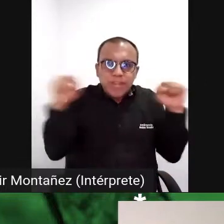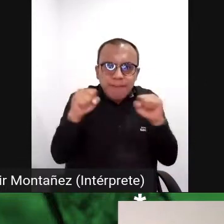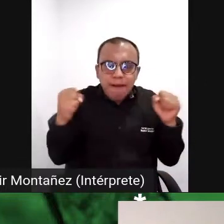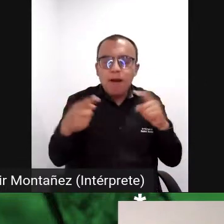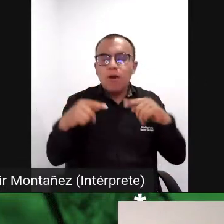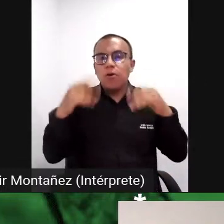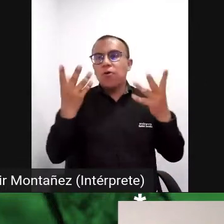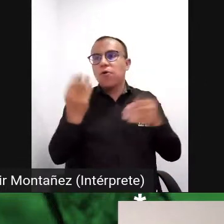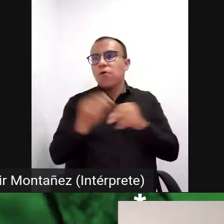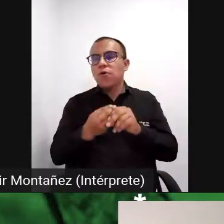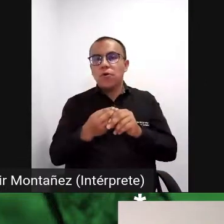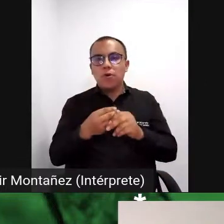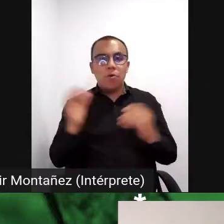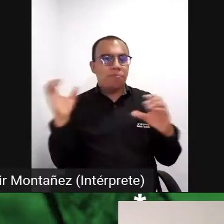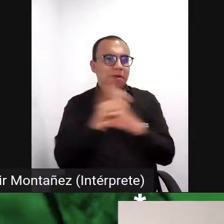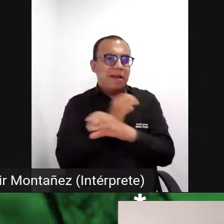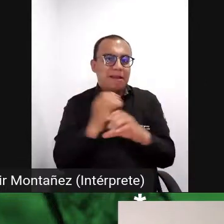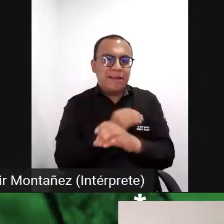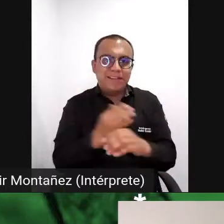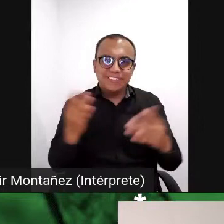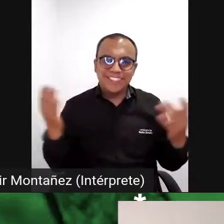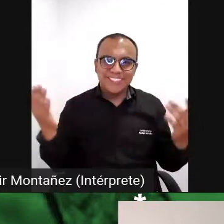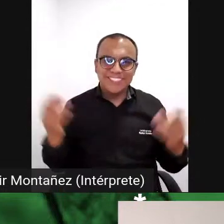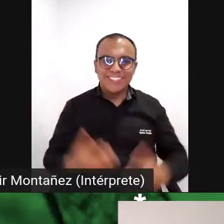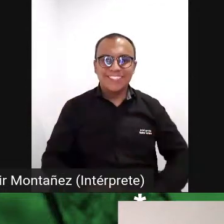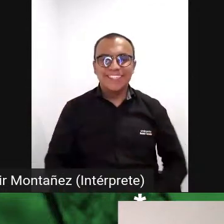o a la Caracas.